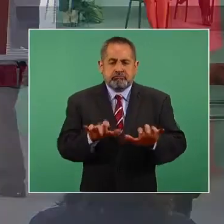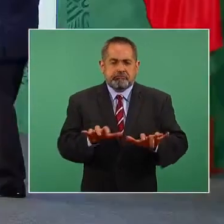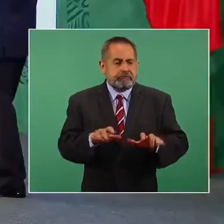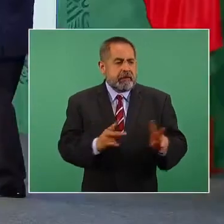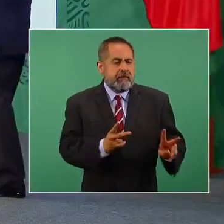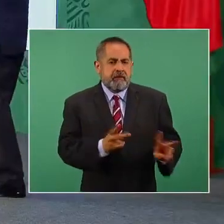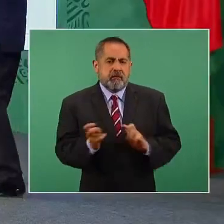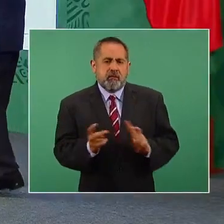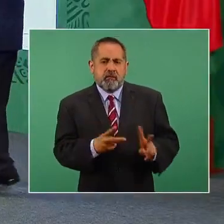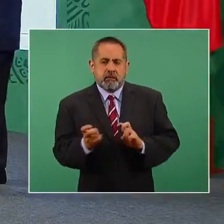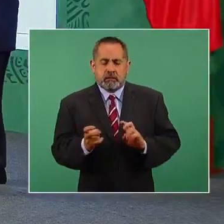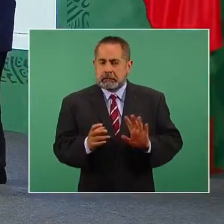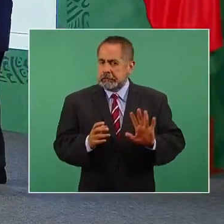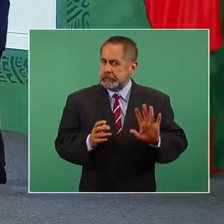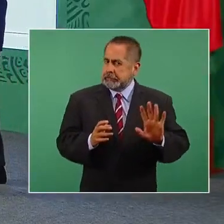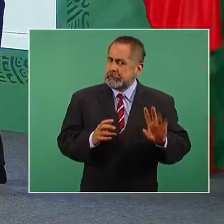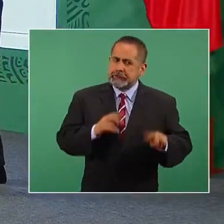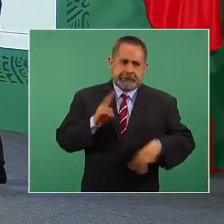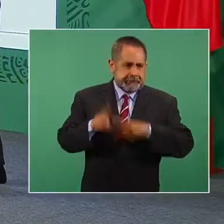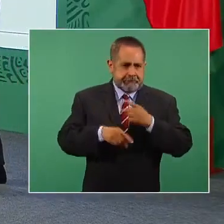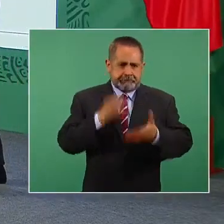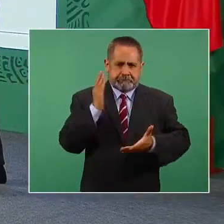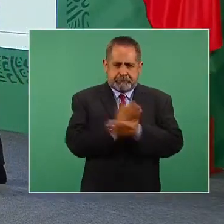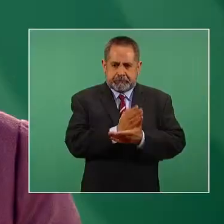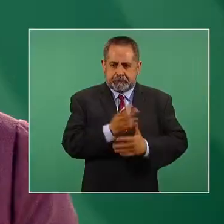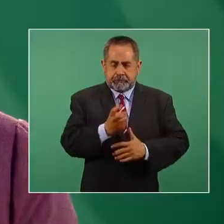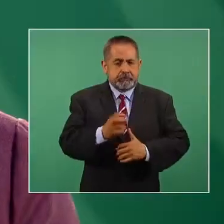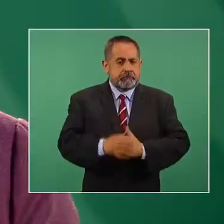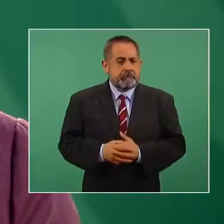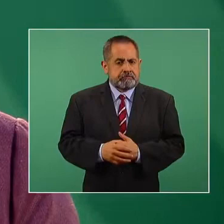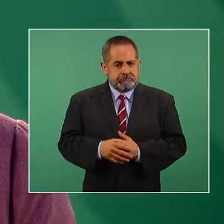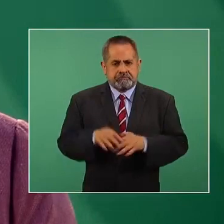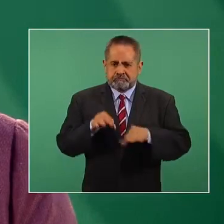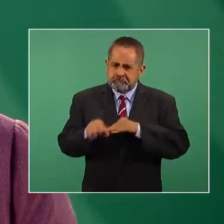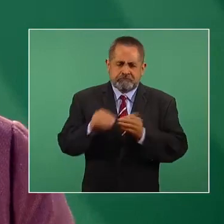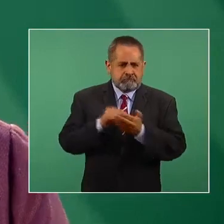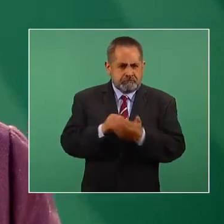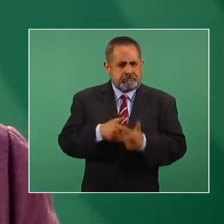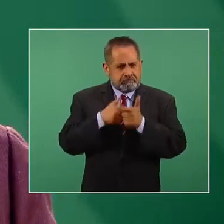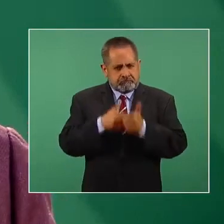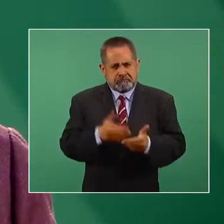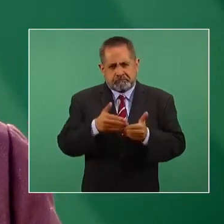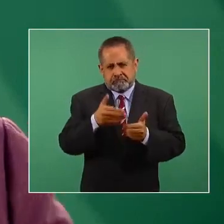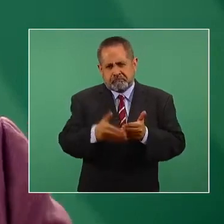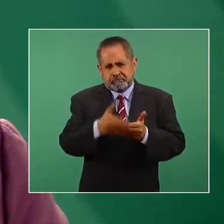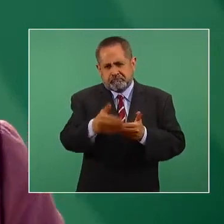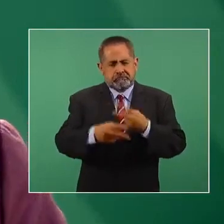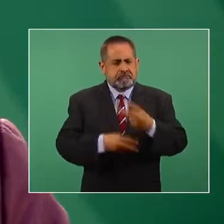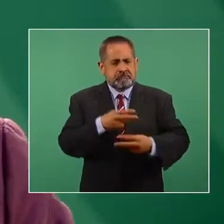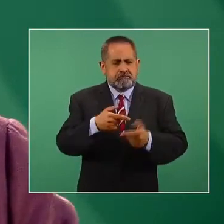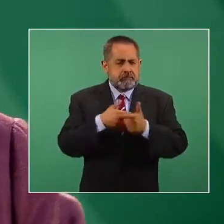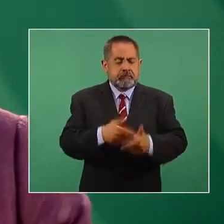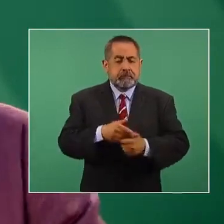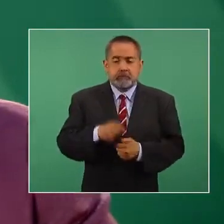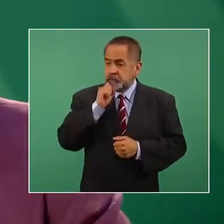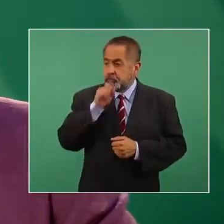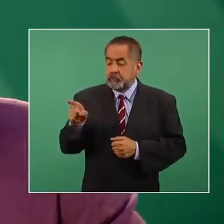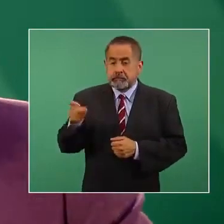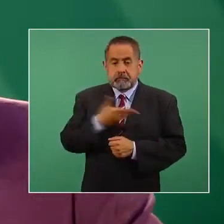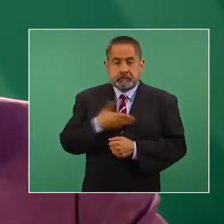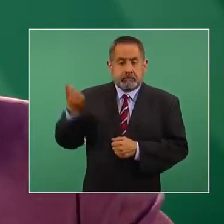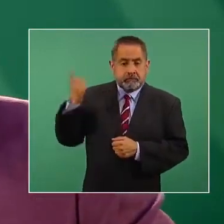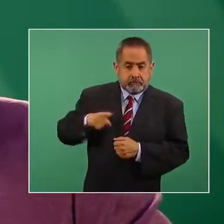como nunca por instrucciones del señor presidente. Este trabajo va a continuar e incluso nos ha instruido